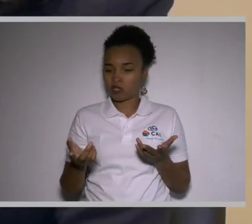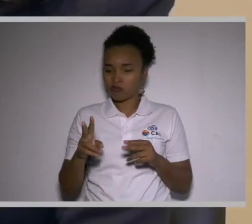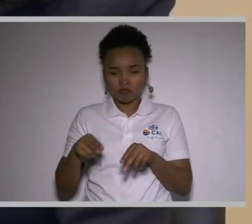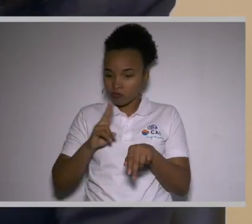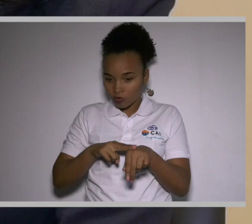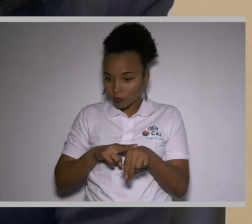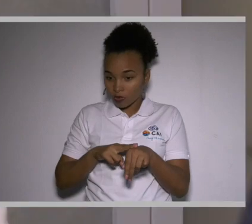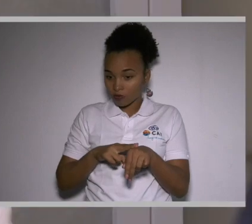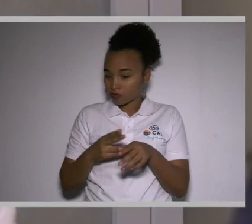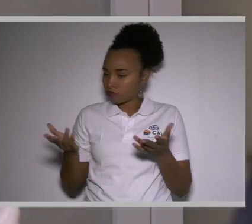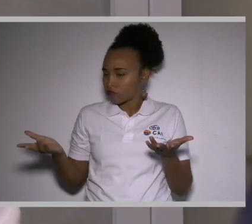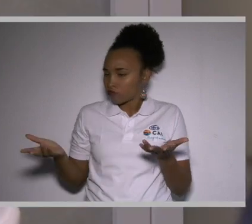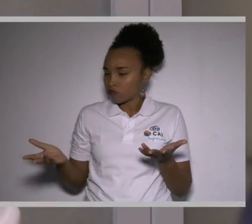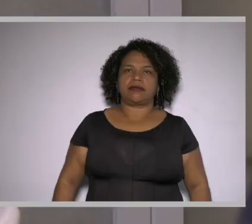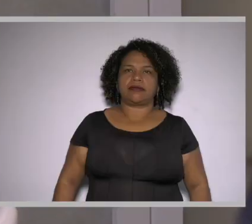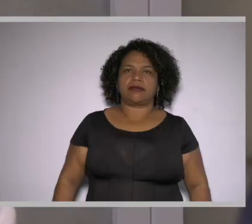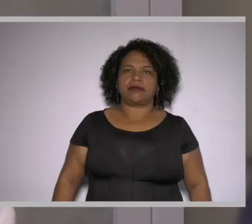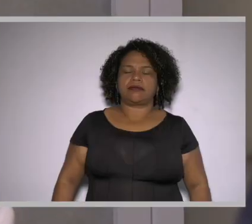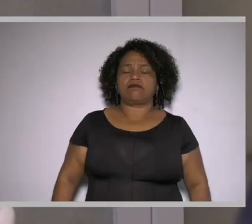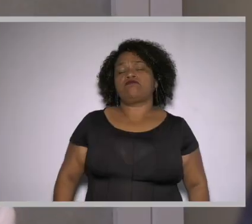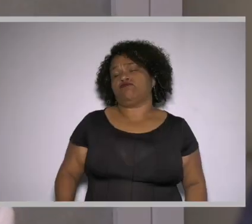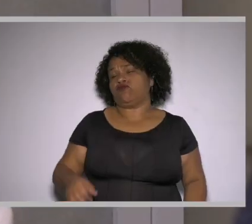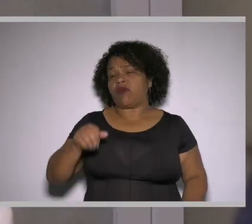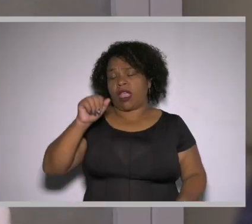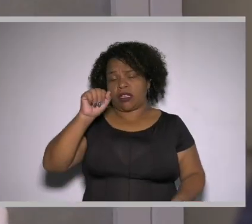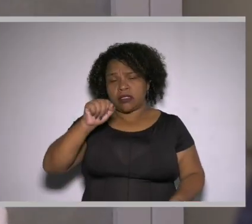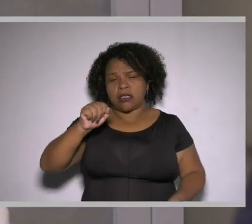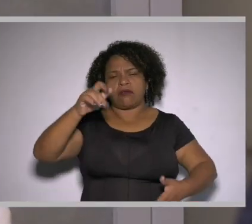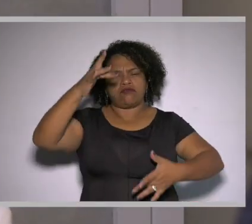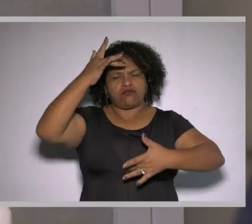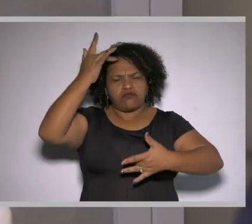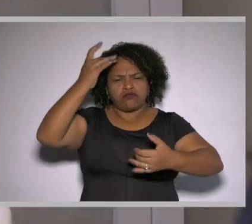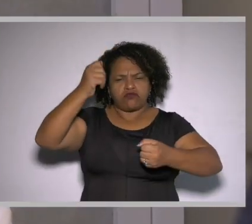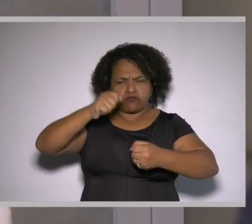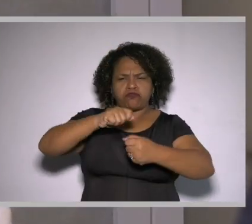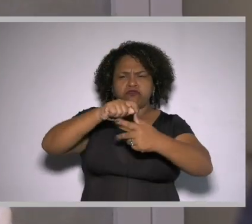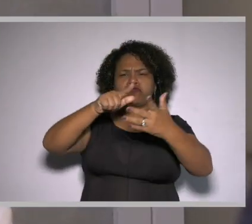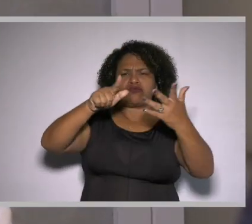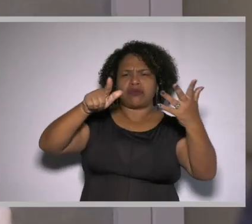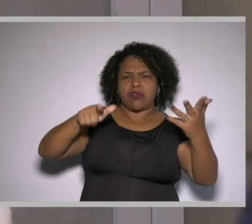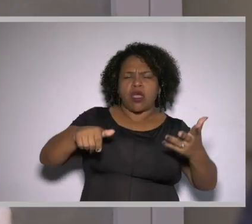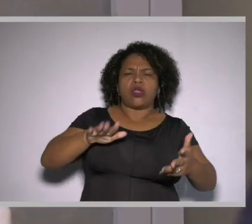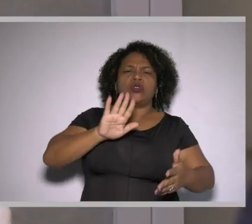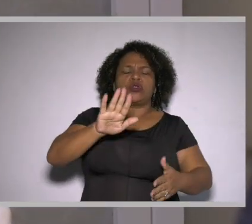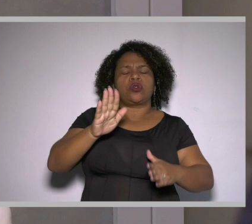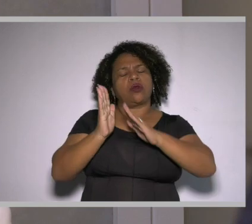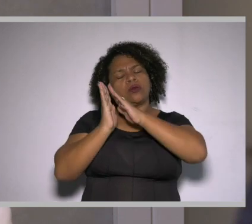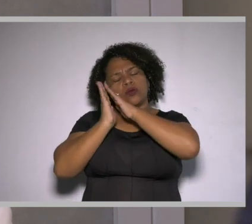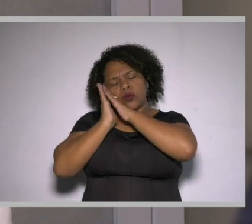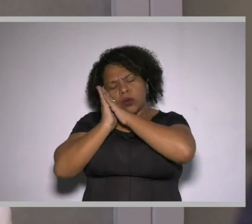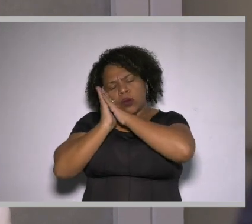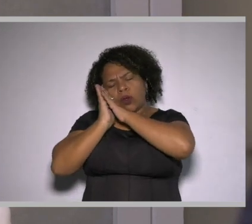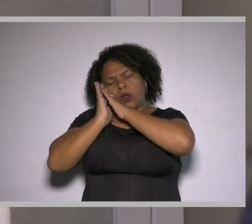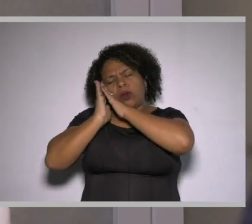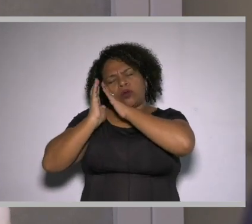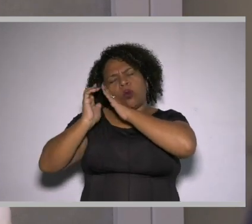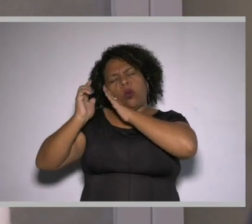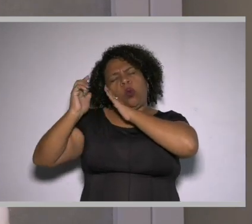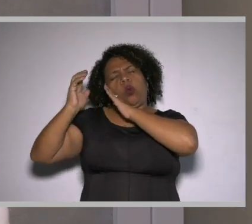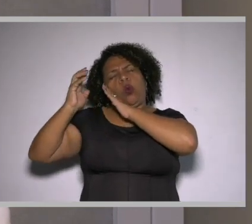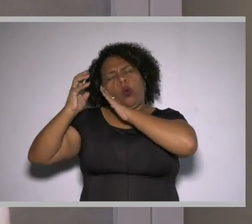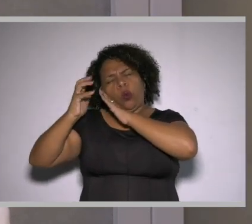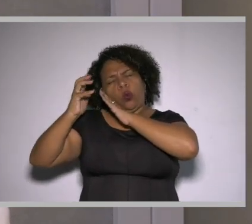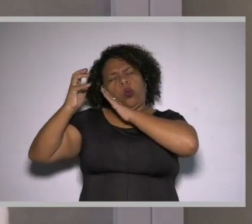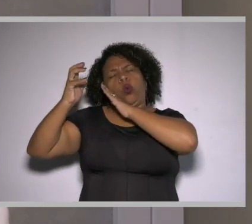de la adenoiditis? Si el paciente tiene una adenoiditis activa, es decir, que tiene inflamación de las adenoides, puede presentar las